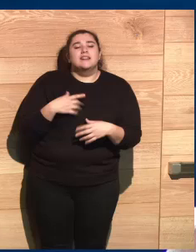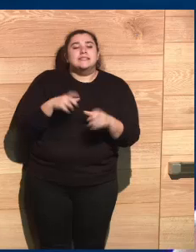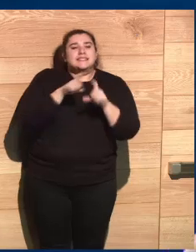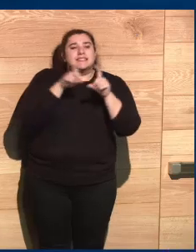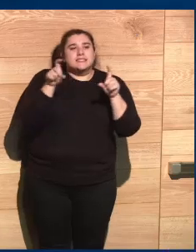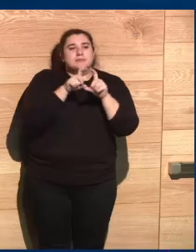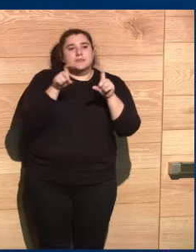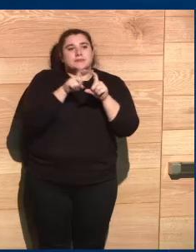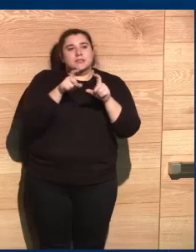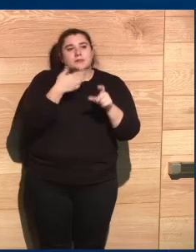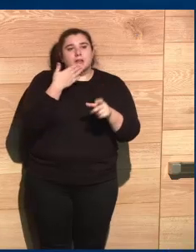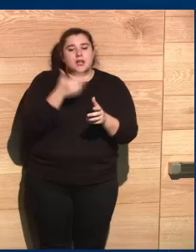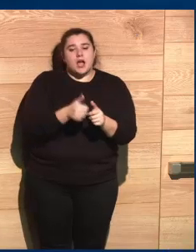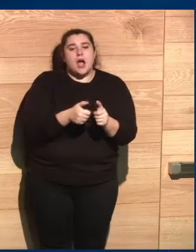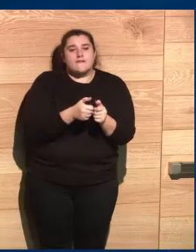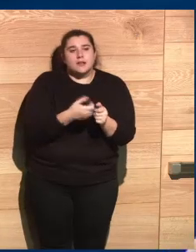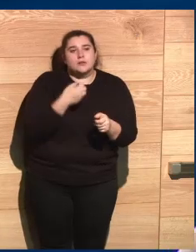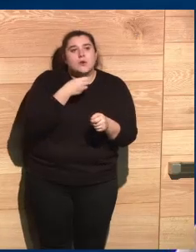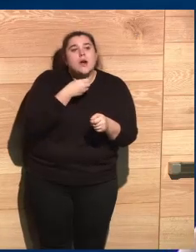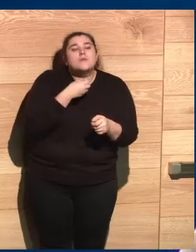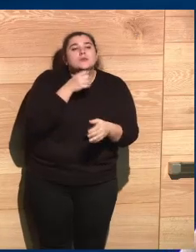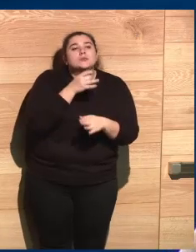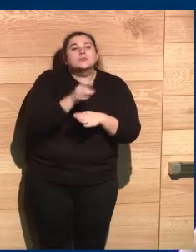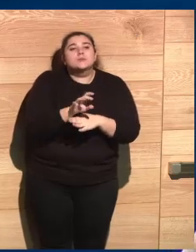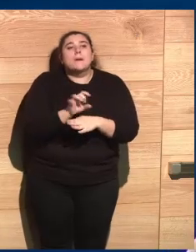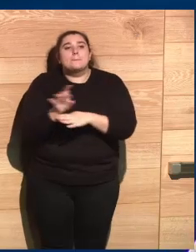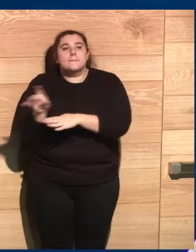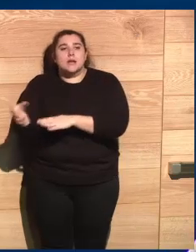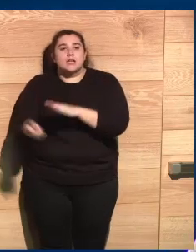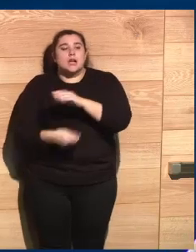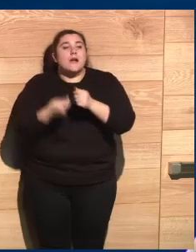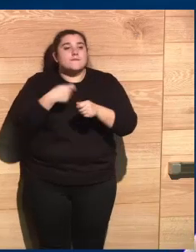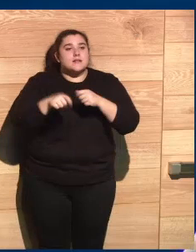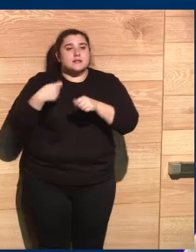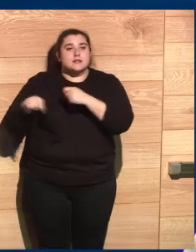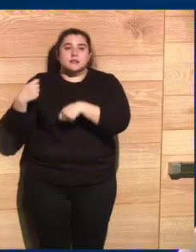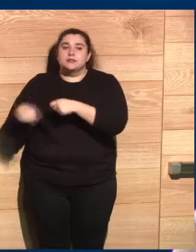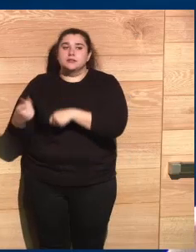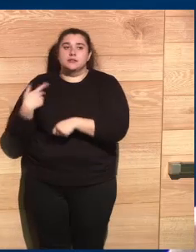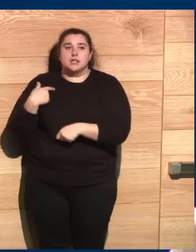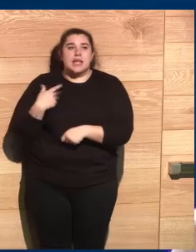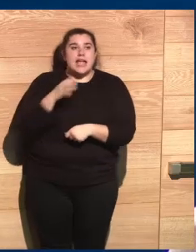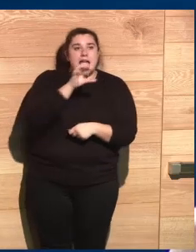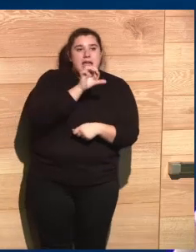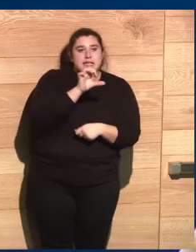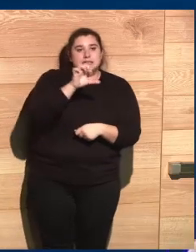de distribución de videojuegos que funciona en China, de distribución de juegos digital que funciona en China, es Steam.